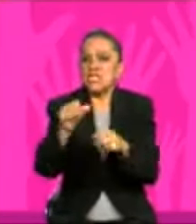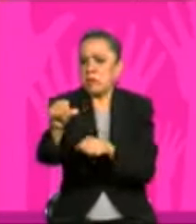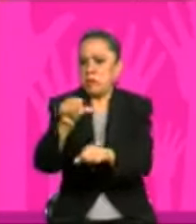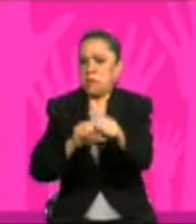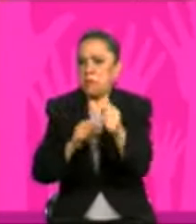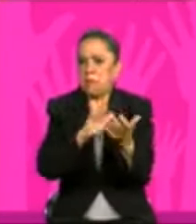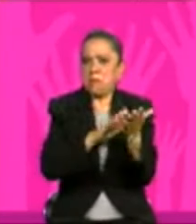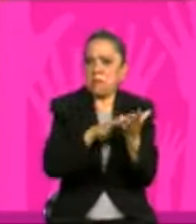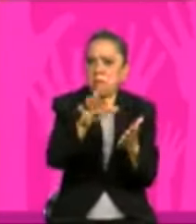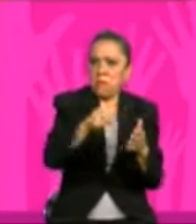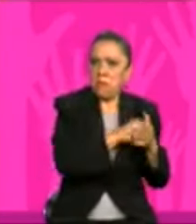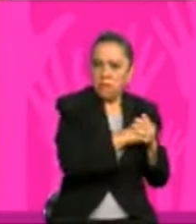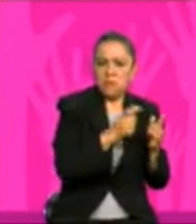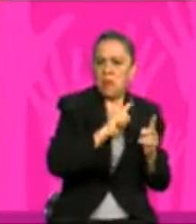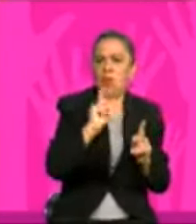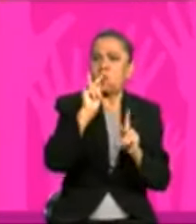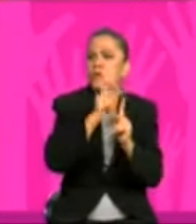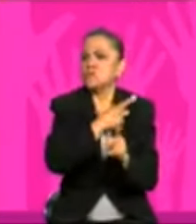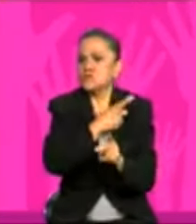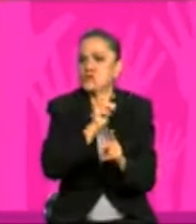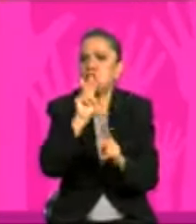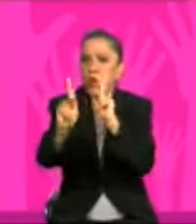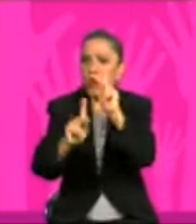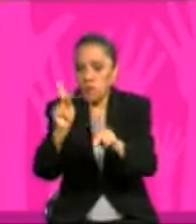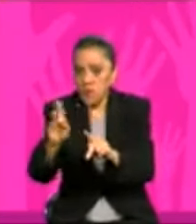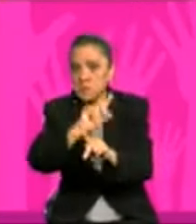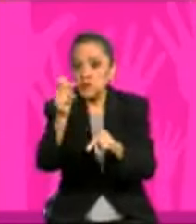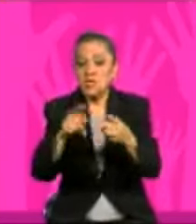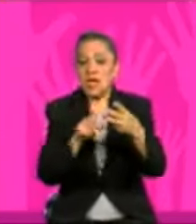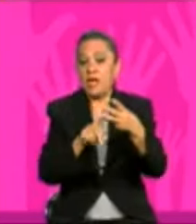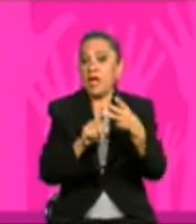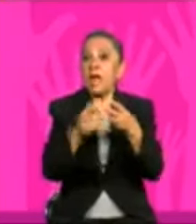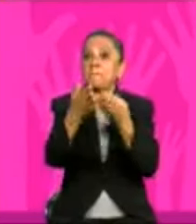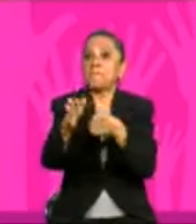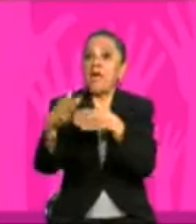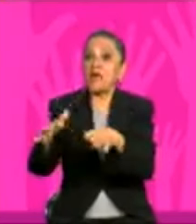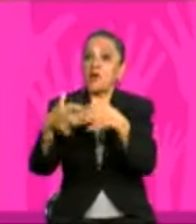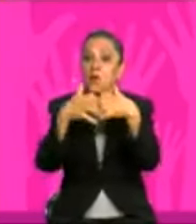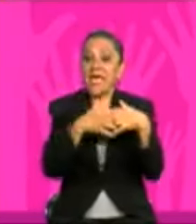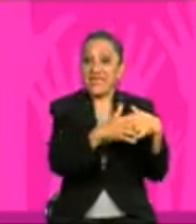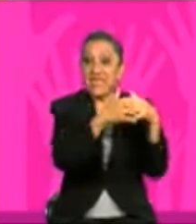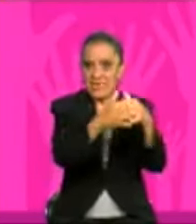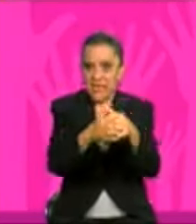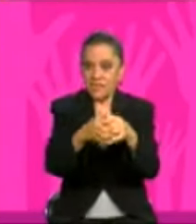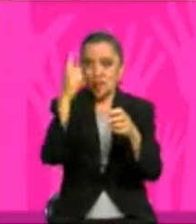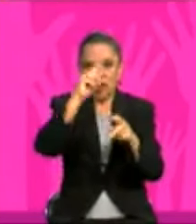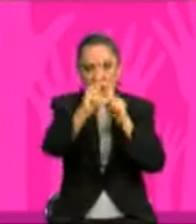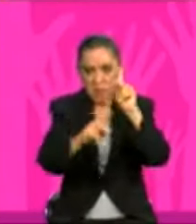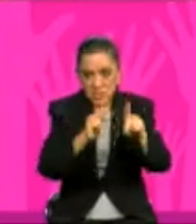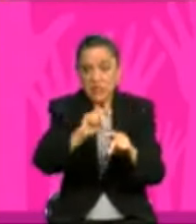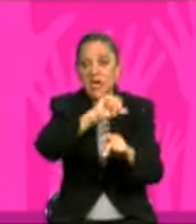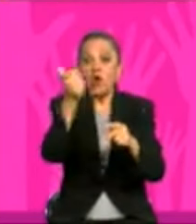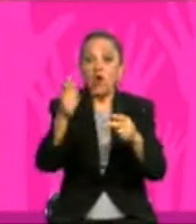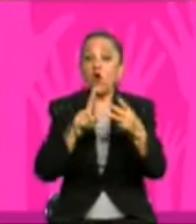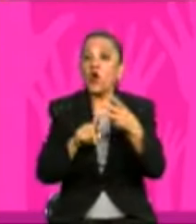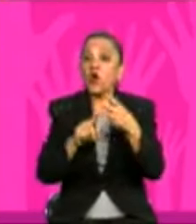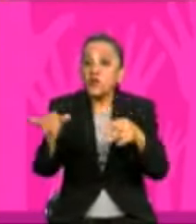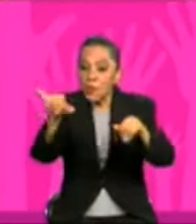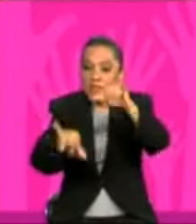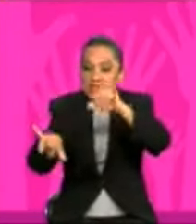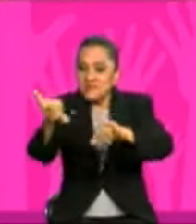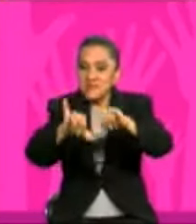cosechas y bancos de maquinarias. 3. Fomentaremos la agroindustria para darle un valor agregado a nuestros productos